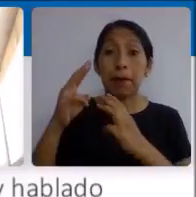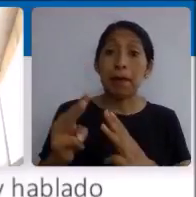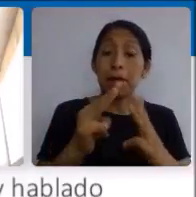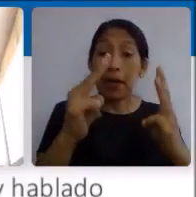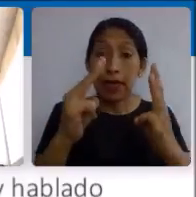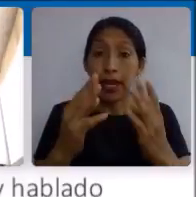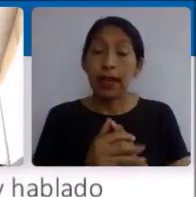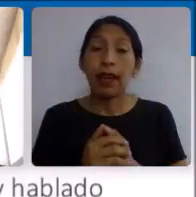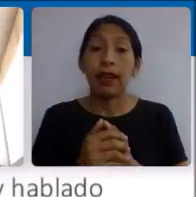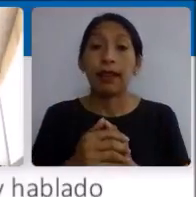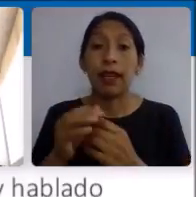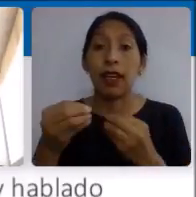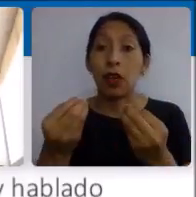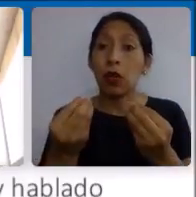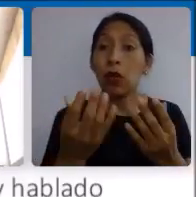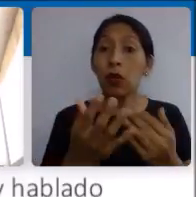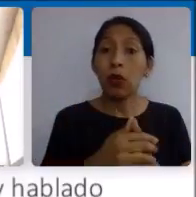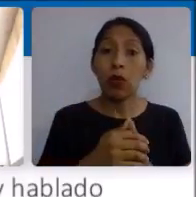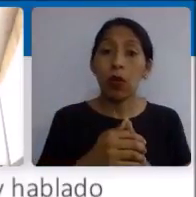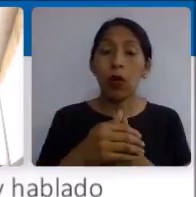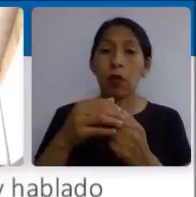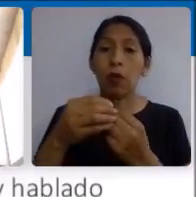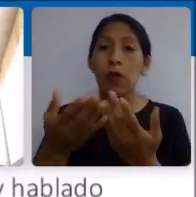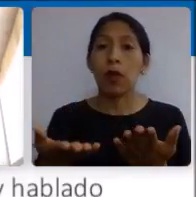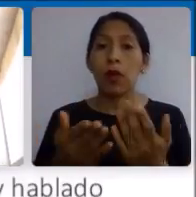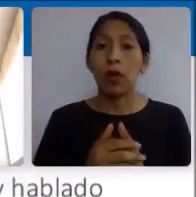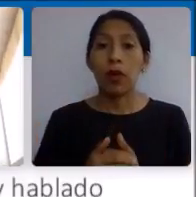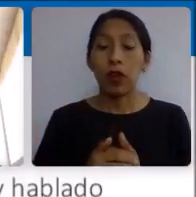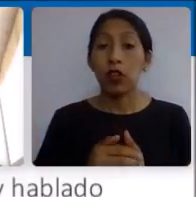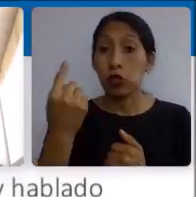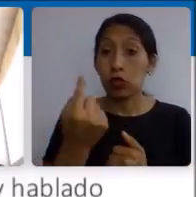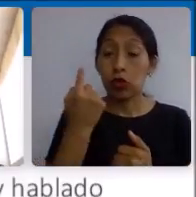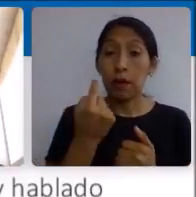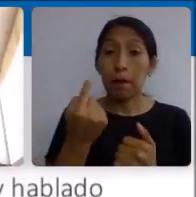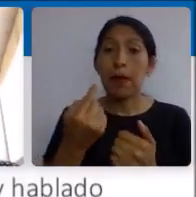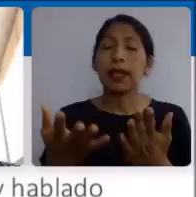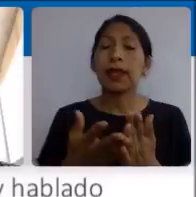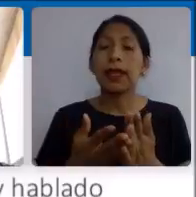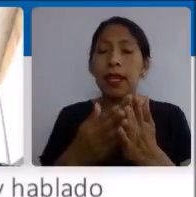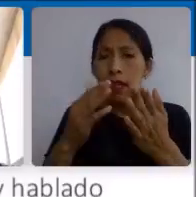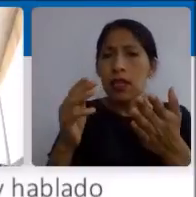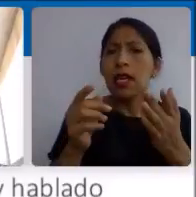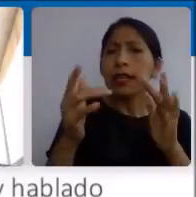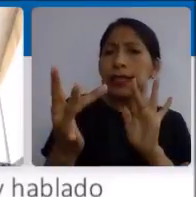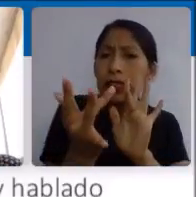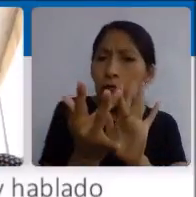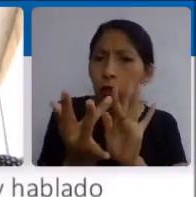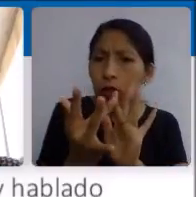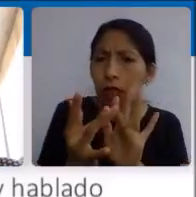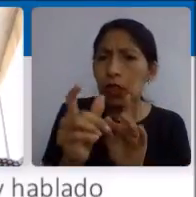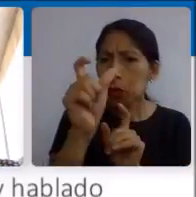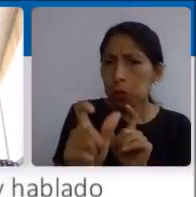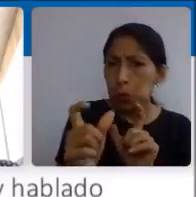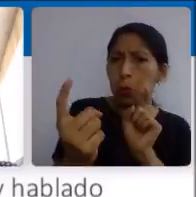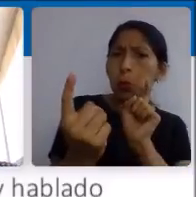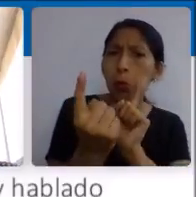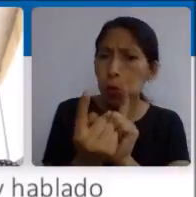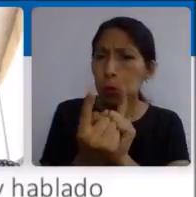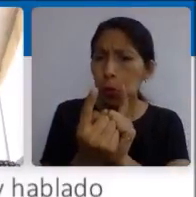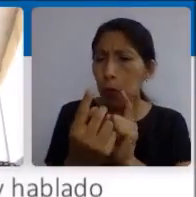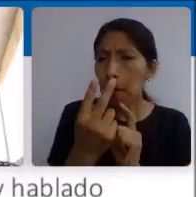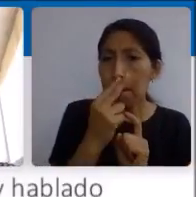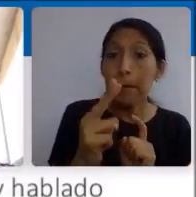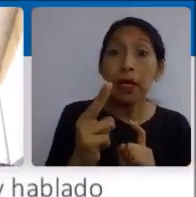marketing digital son sumamente importantes, ¿no? No solamente es importante tener el contacto físico, tener la presencia física